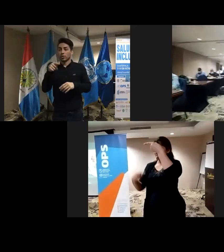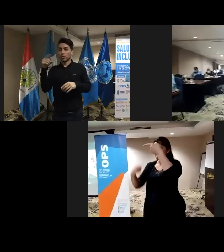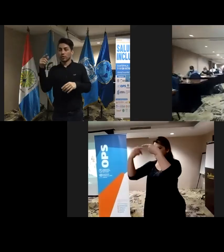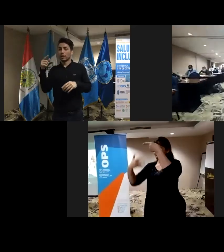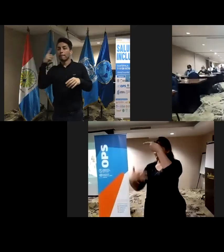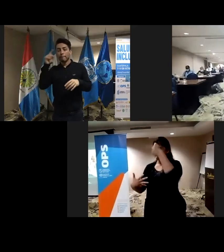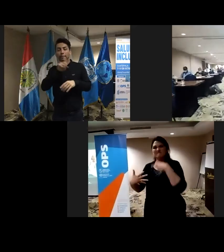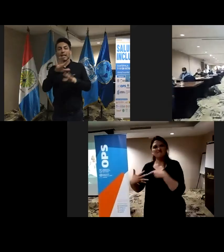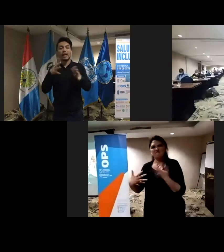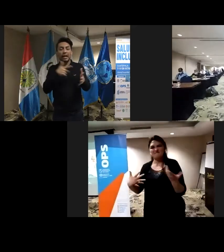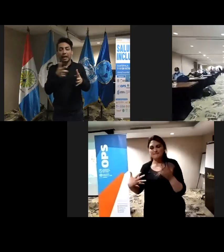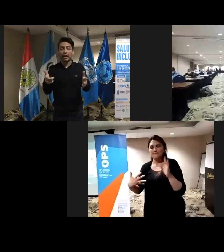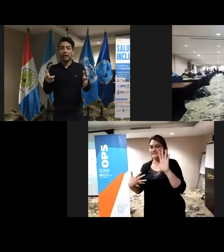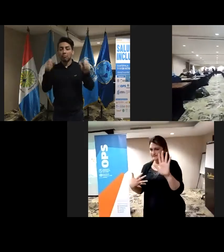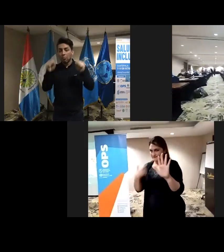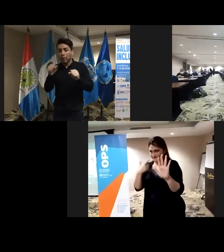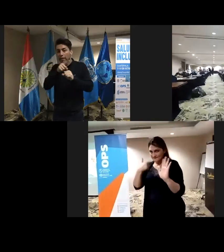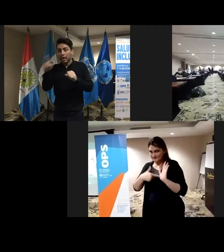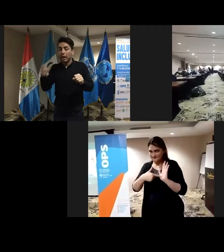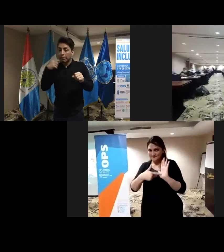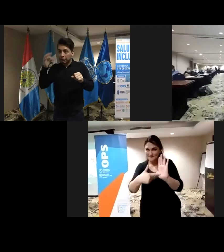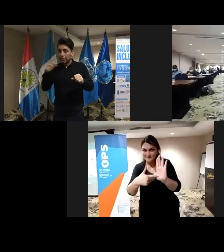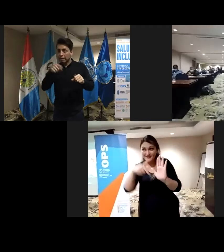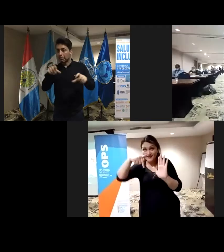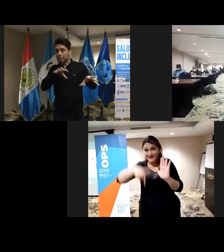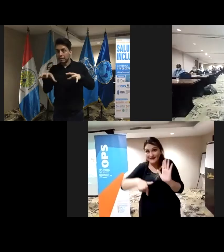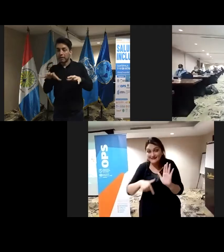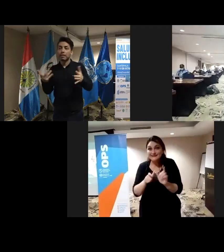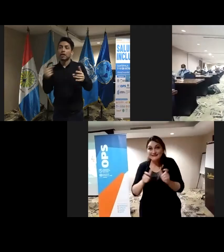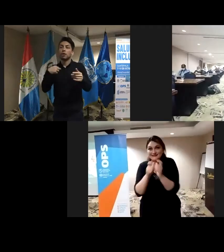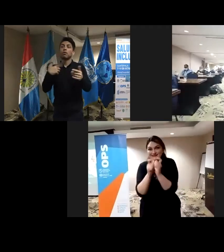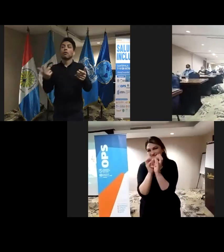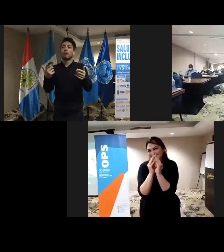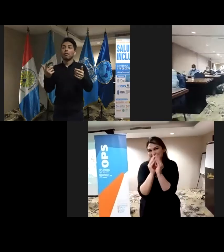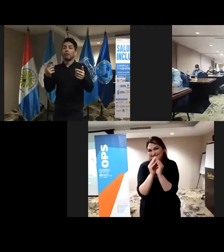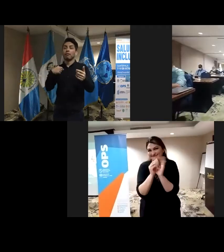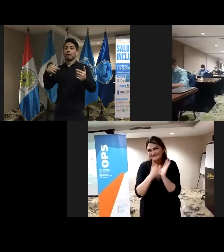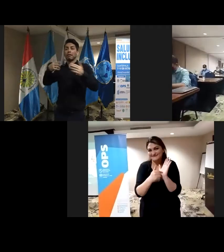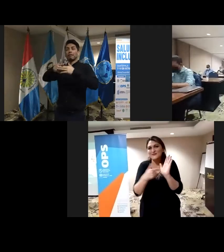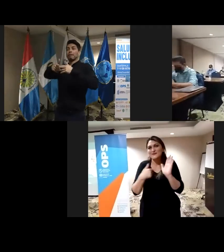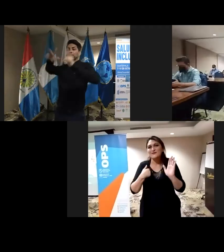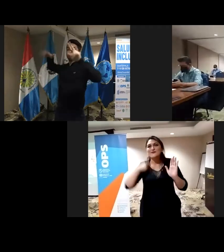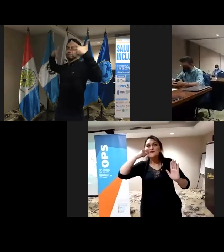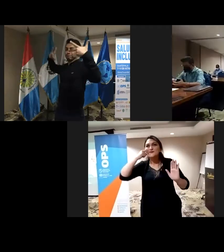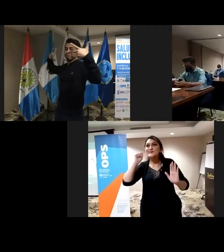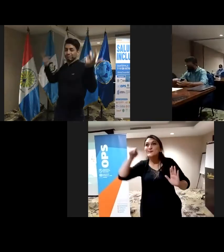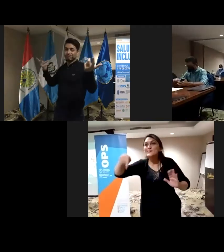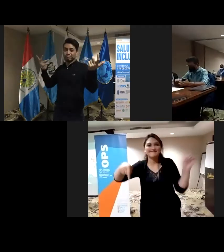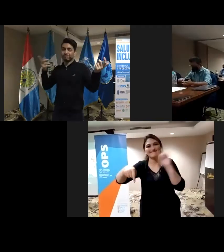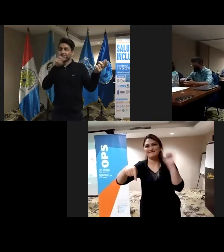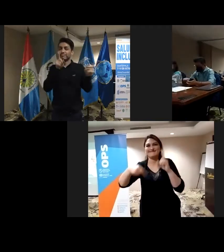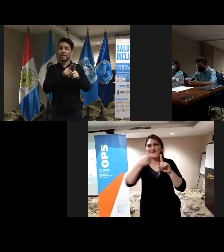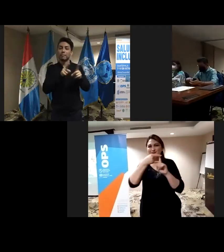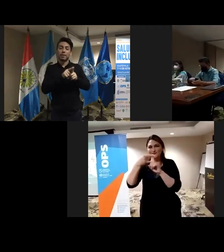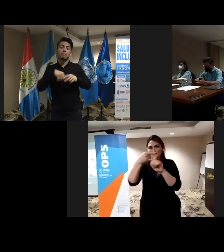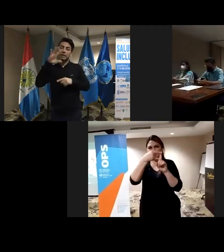involucradas para que sea real este evento, aunque yo estoy presente de manera virtual, y más particularmente gracias